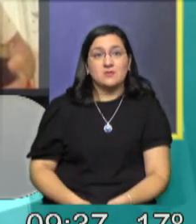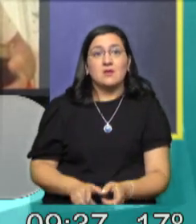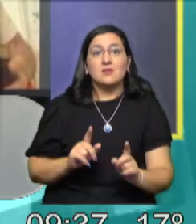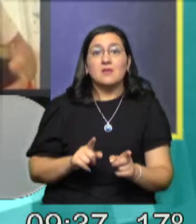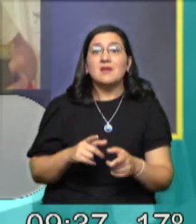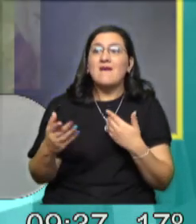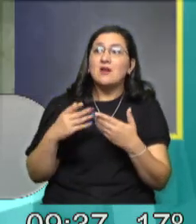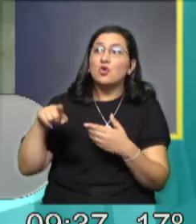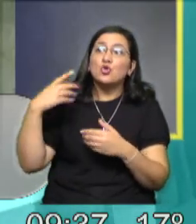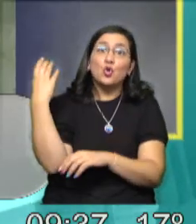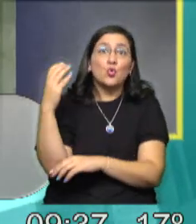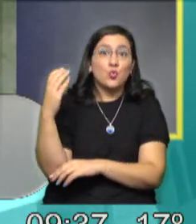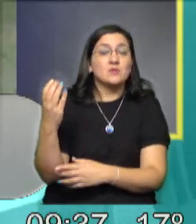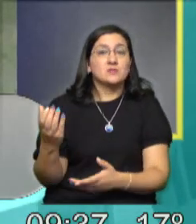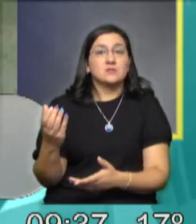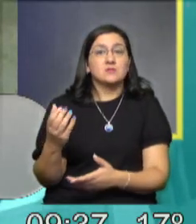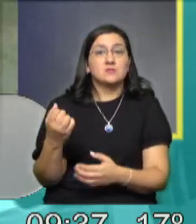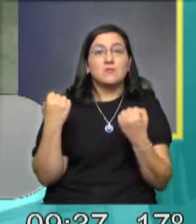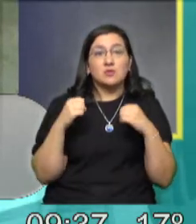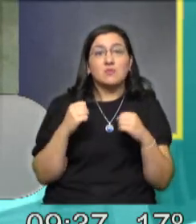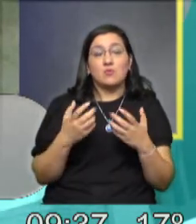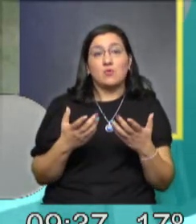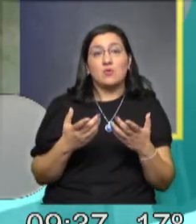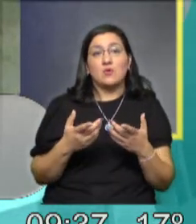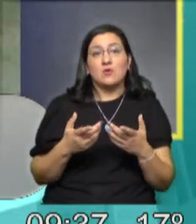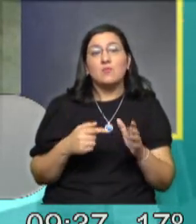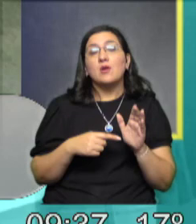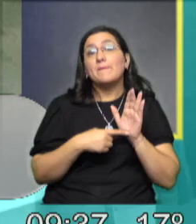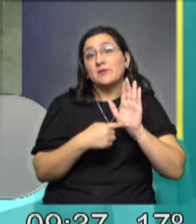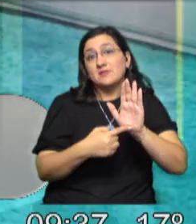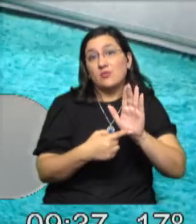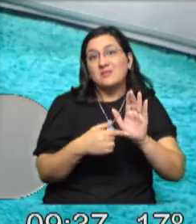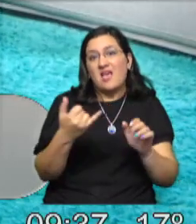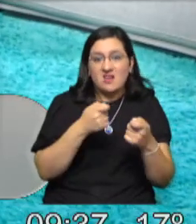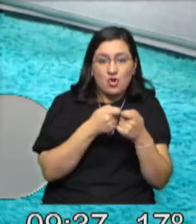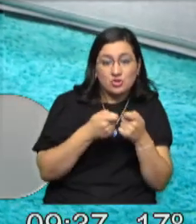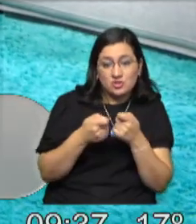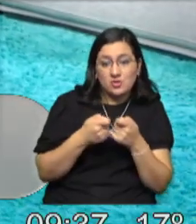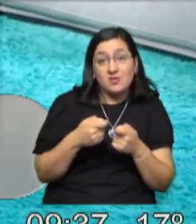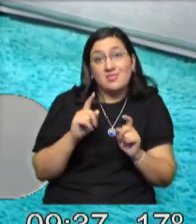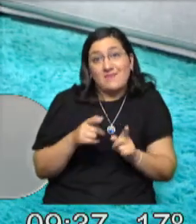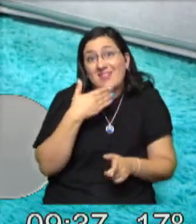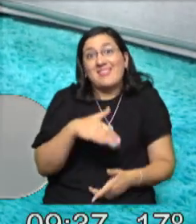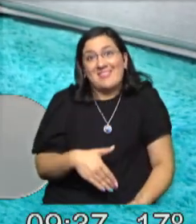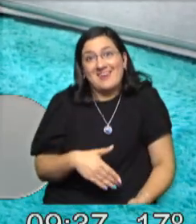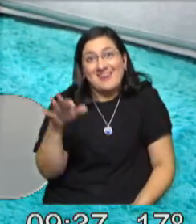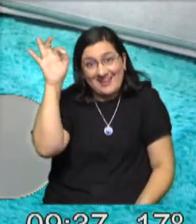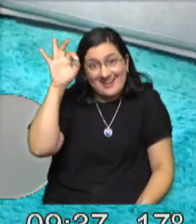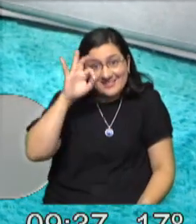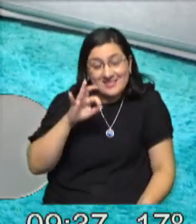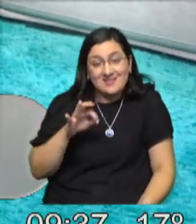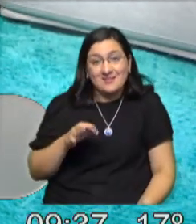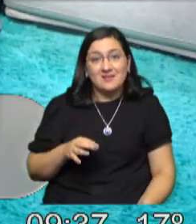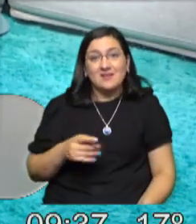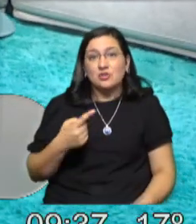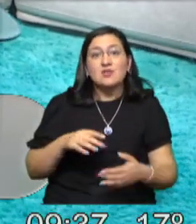otros clubes, otra cosa que es importantísimo también. Por ejemplo, los managers. De que, claro, las negociaciones, que ahí obviamente uno tiene que entender lo que está pasando. Entonces, bueno,